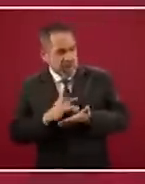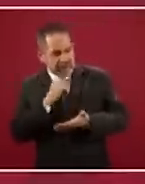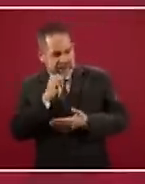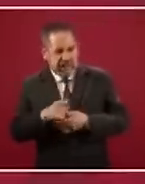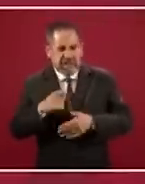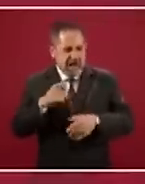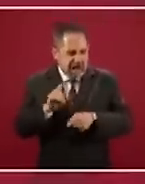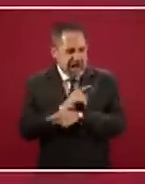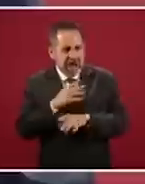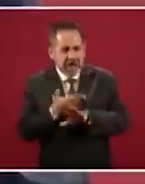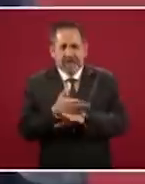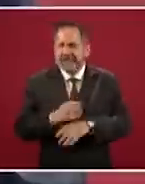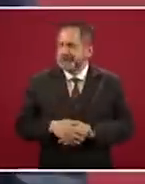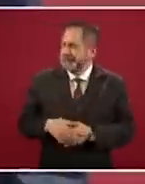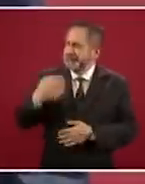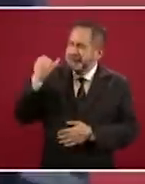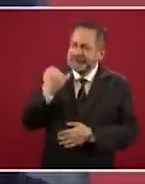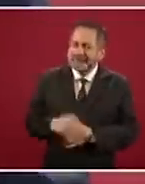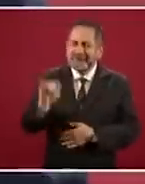imagínense.